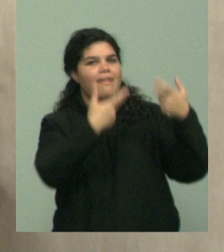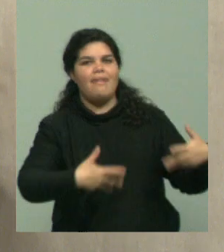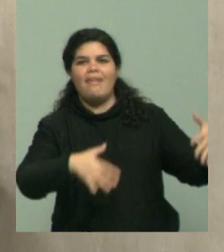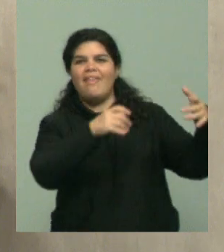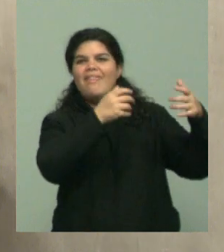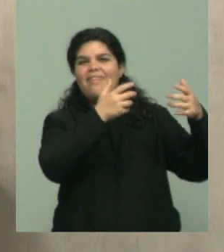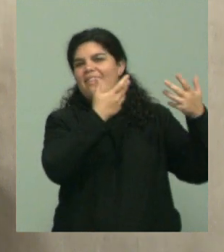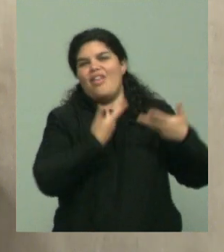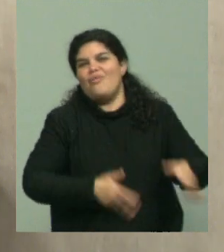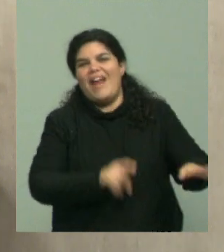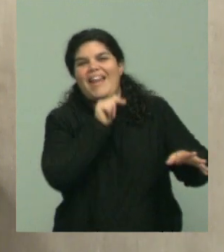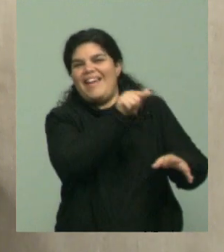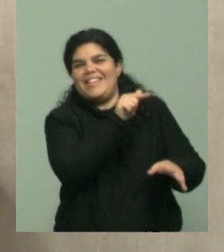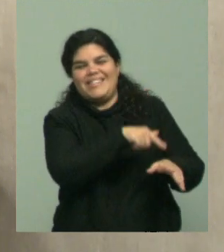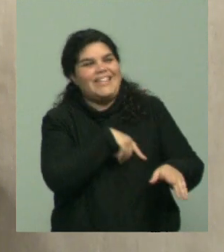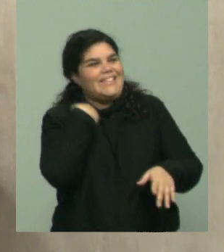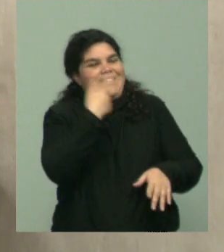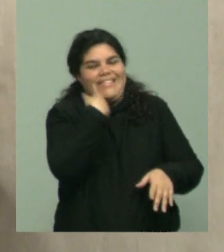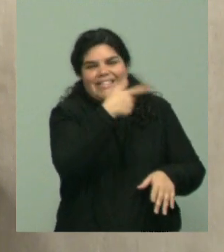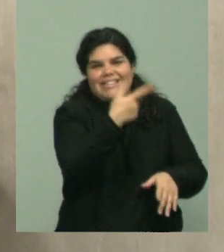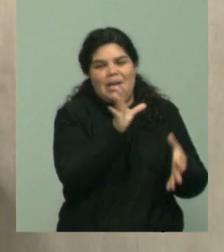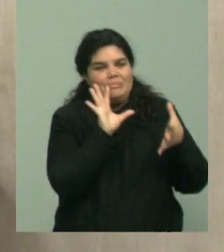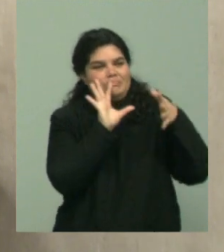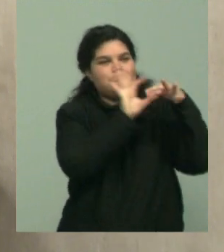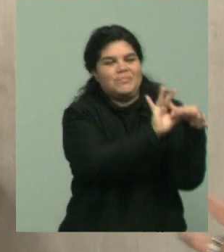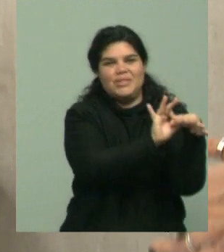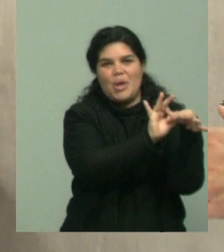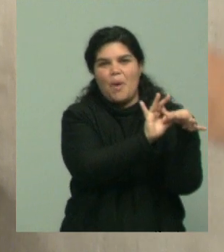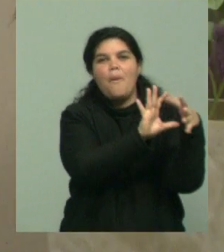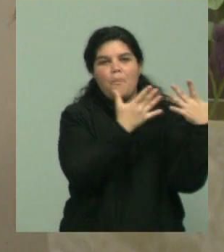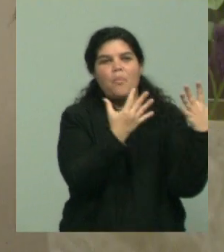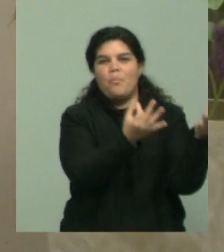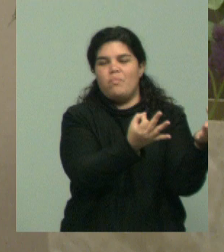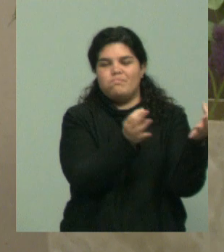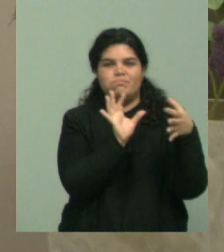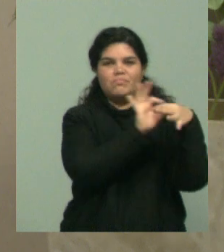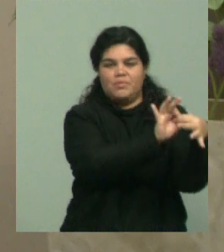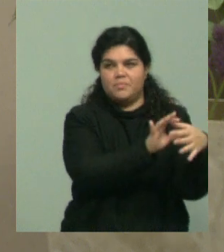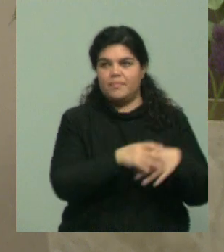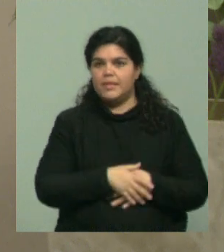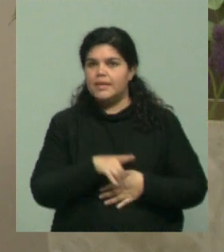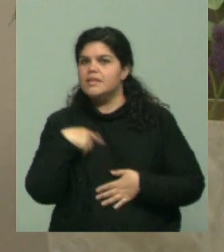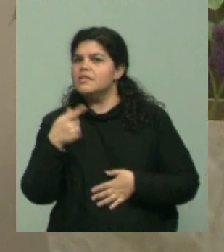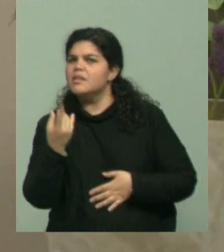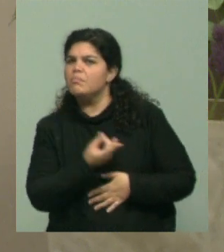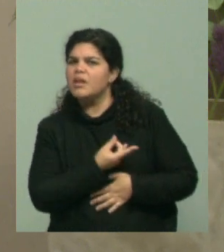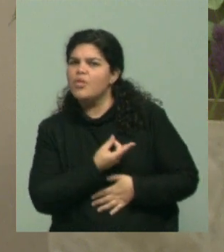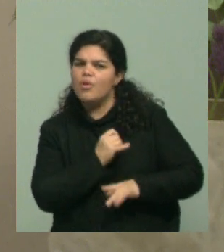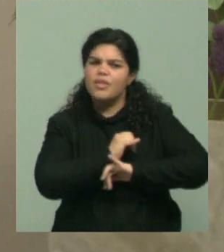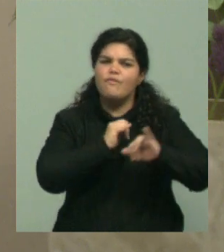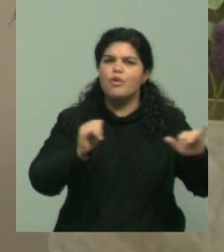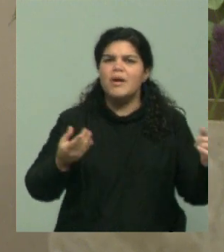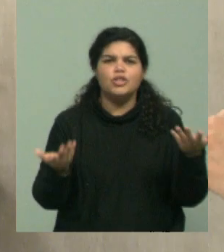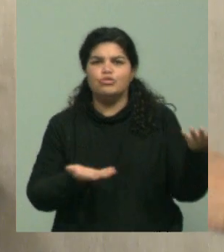es prana puro, ¿viste? Así que bueno, es un... Están todos invitados y la información siempre en las redes de deportes de